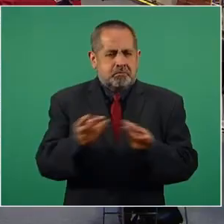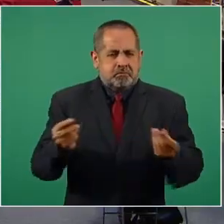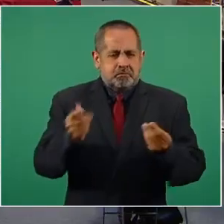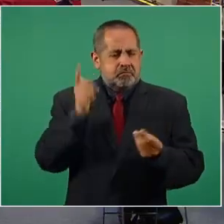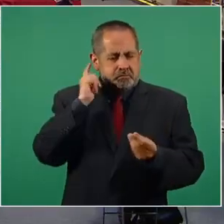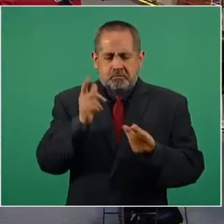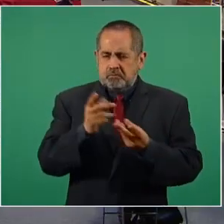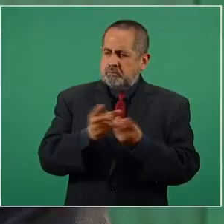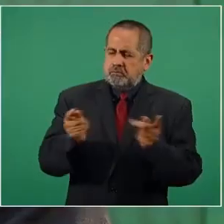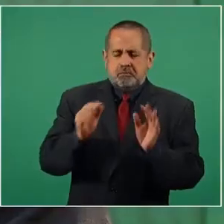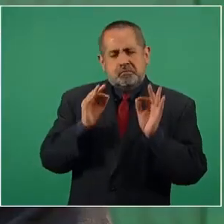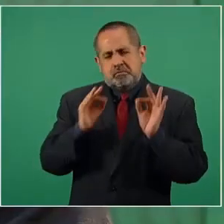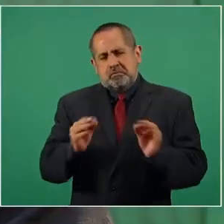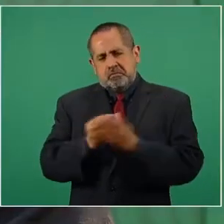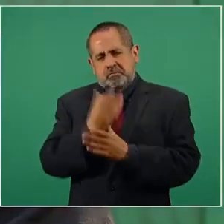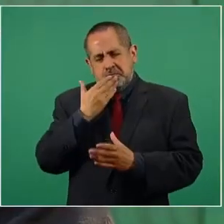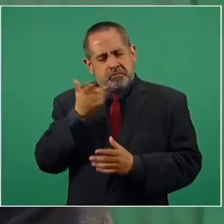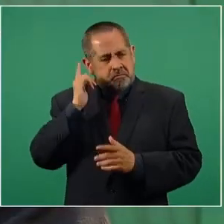mejores términos.